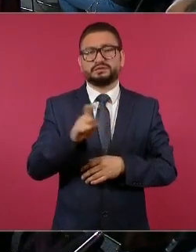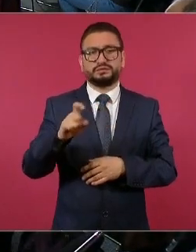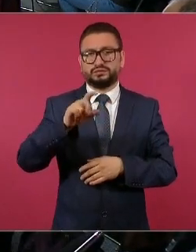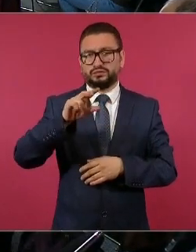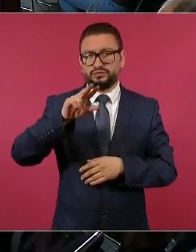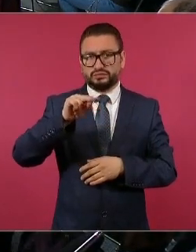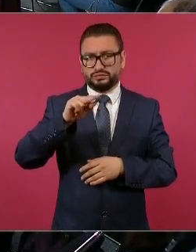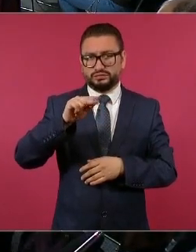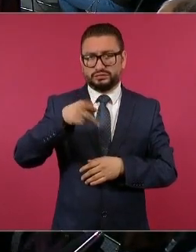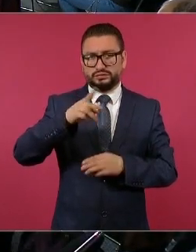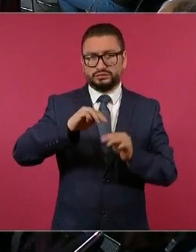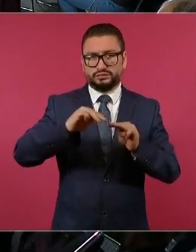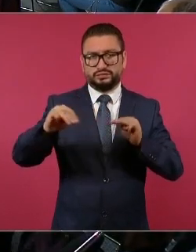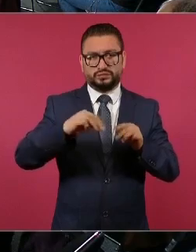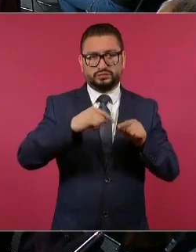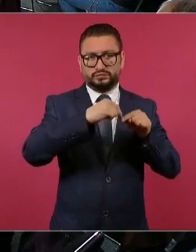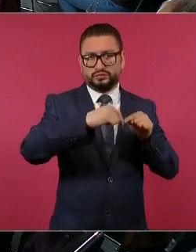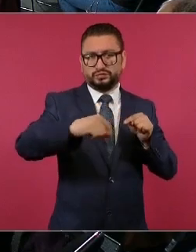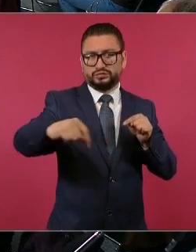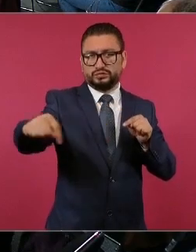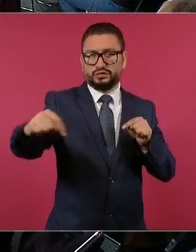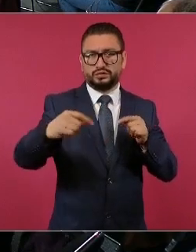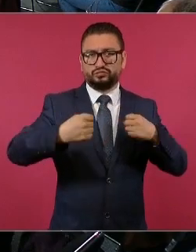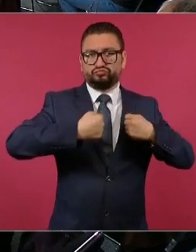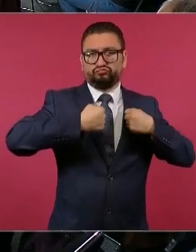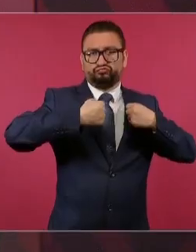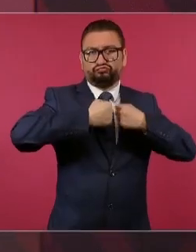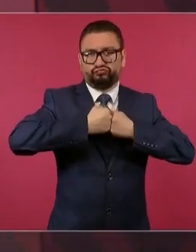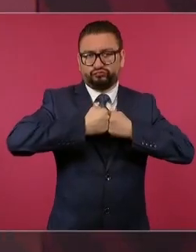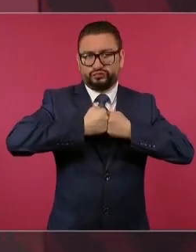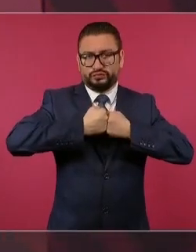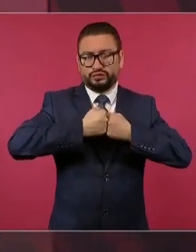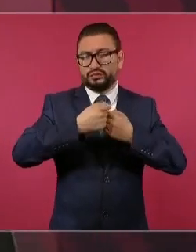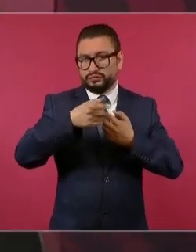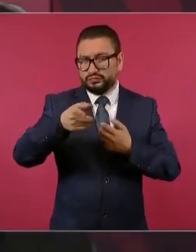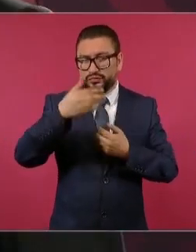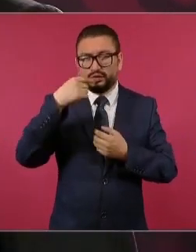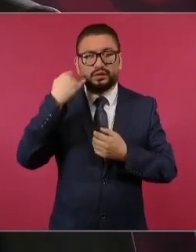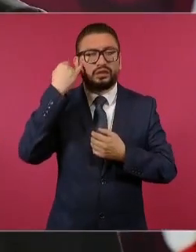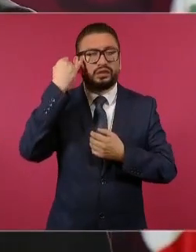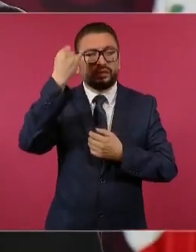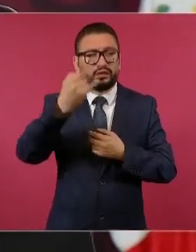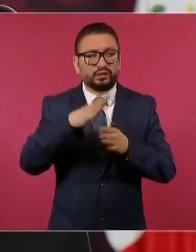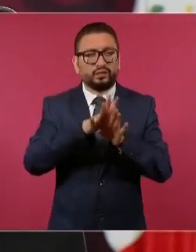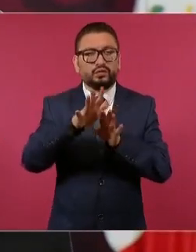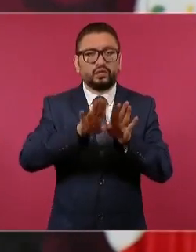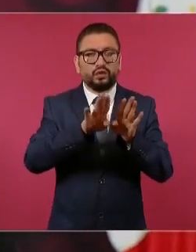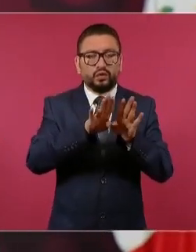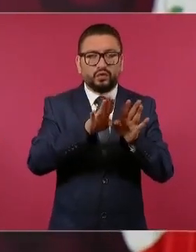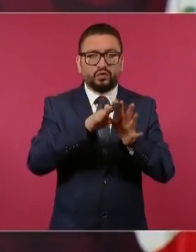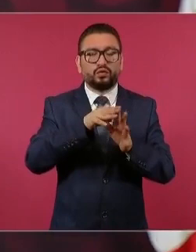de frontera, nomás imaginemos lo que significa la